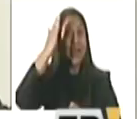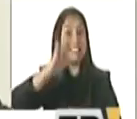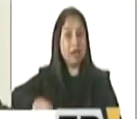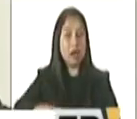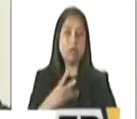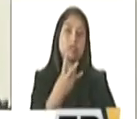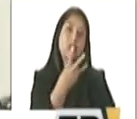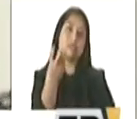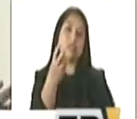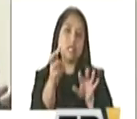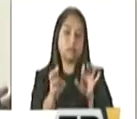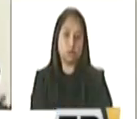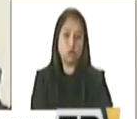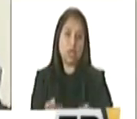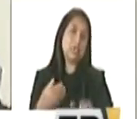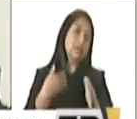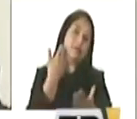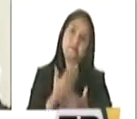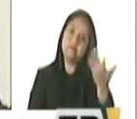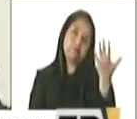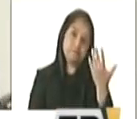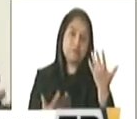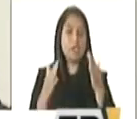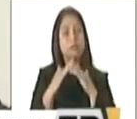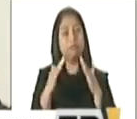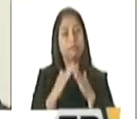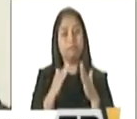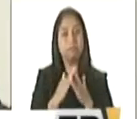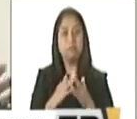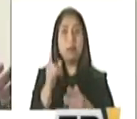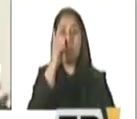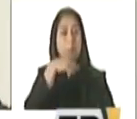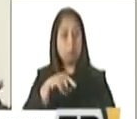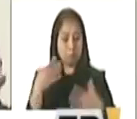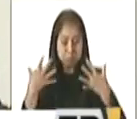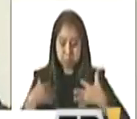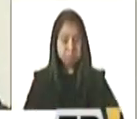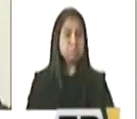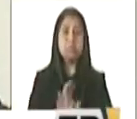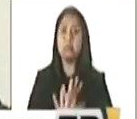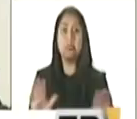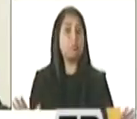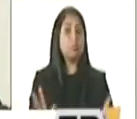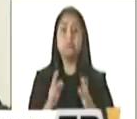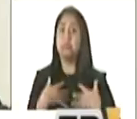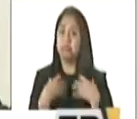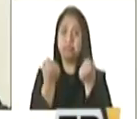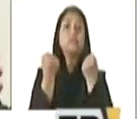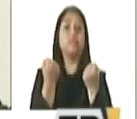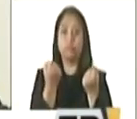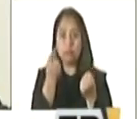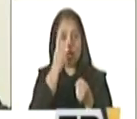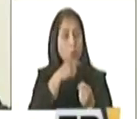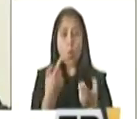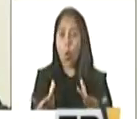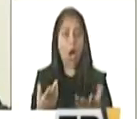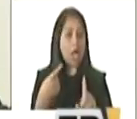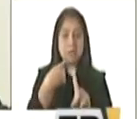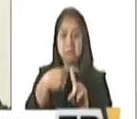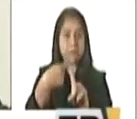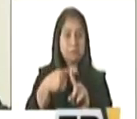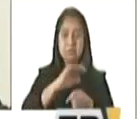300 personas van a terminar su cuarentena y no han presentado absolutamente ningún síntoma, no son